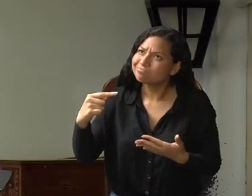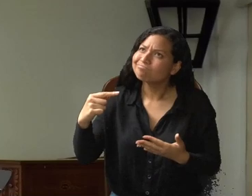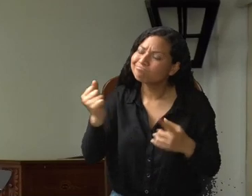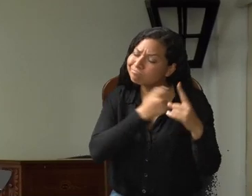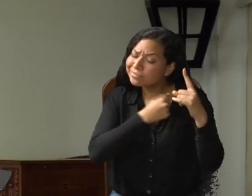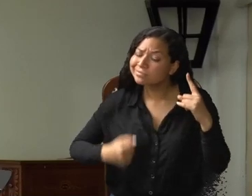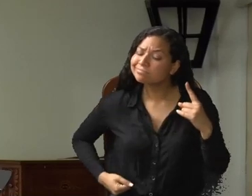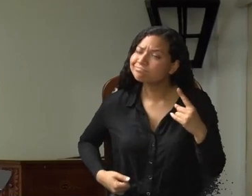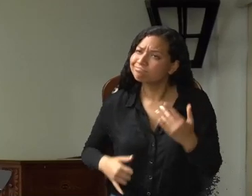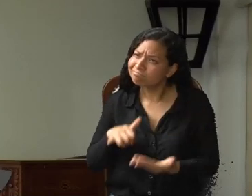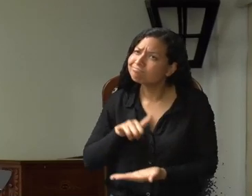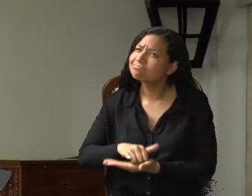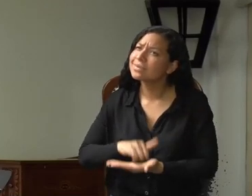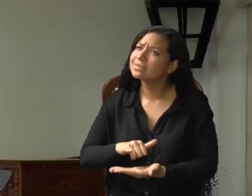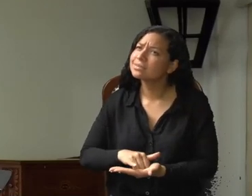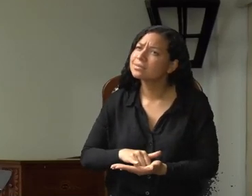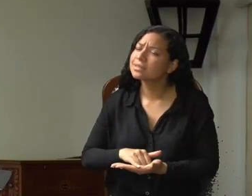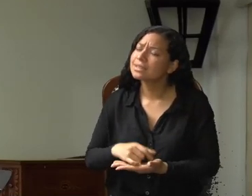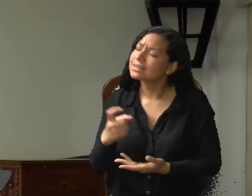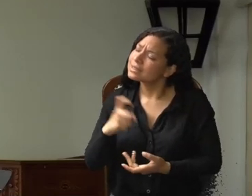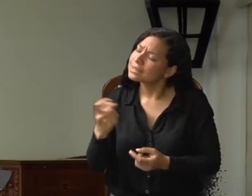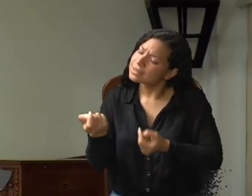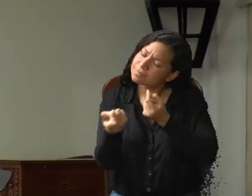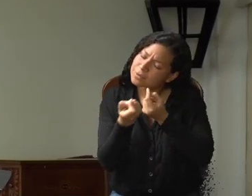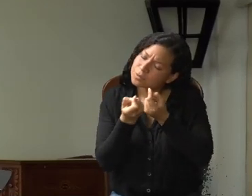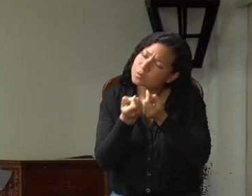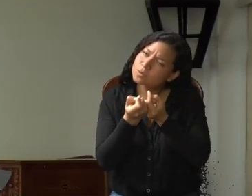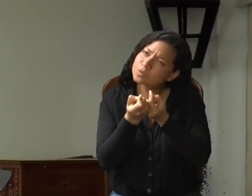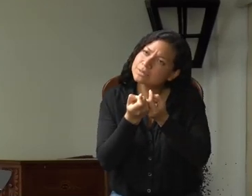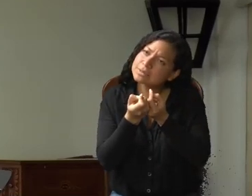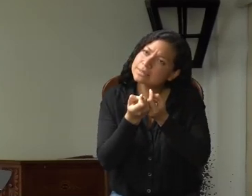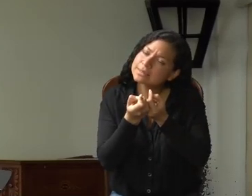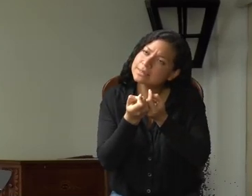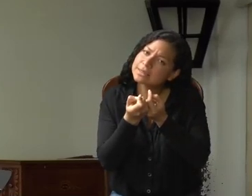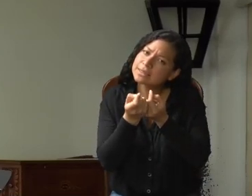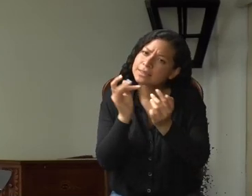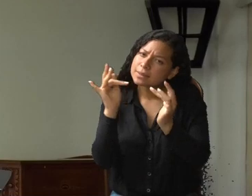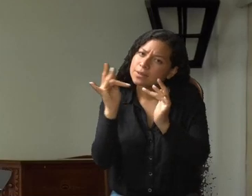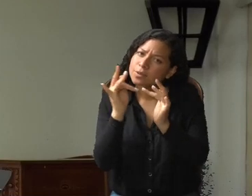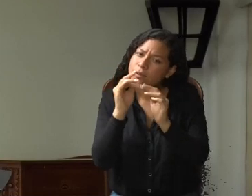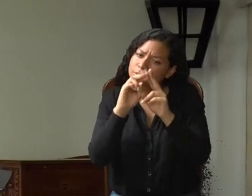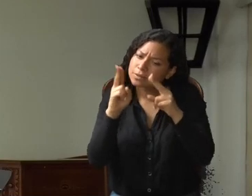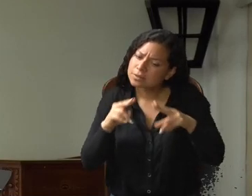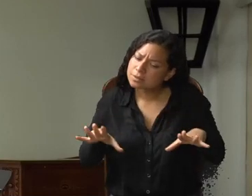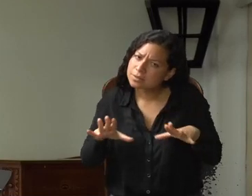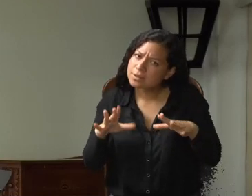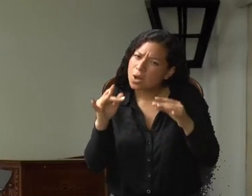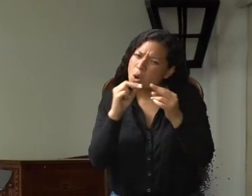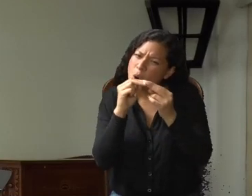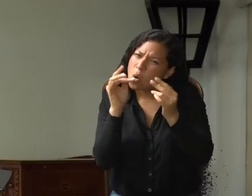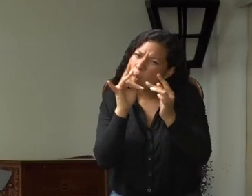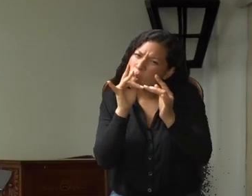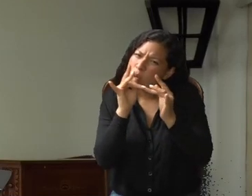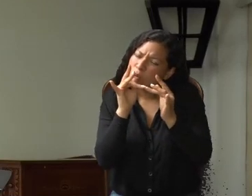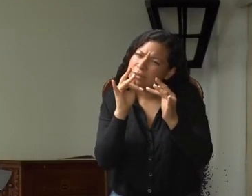estoy, necesito acercarme a ti y necesito aceptar tu palabra dentro de mi vida para que mi